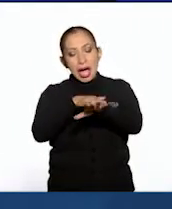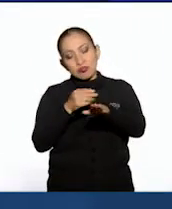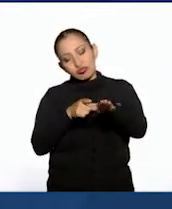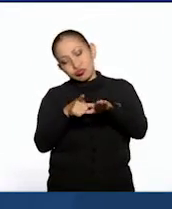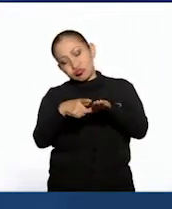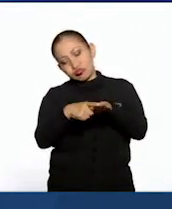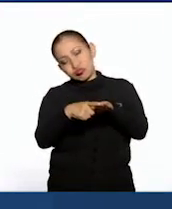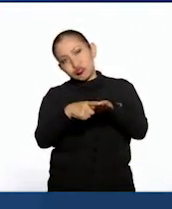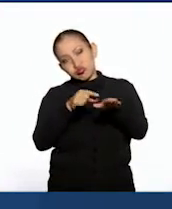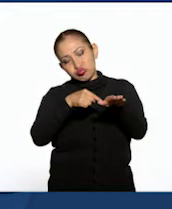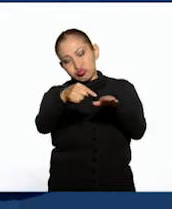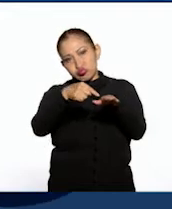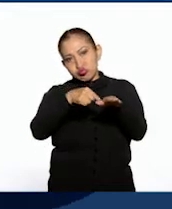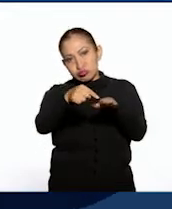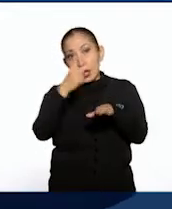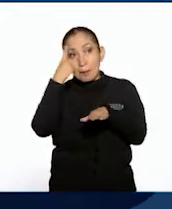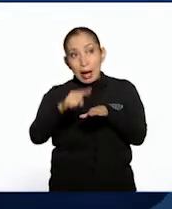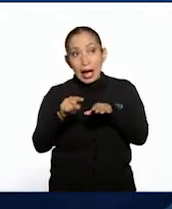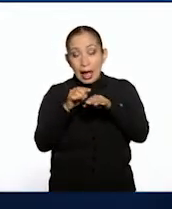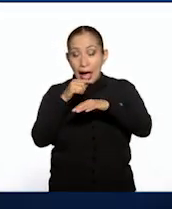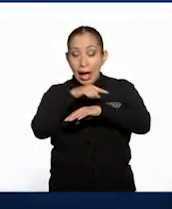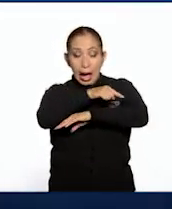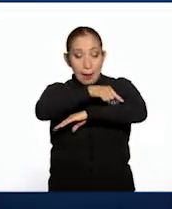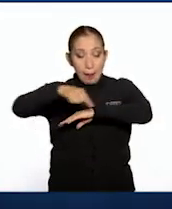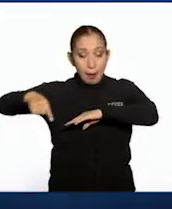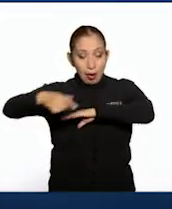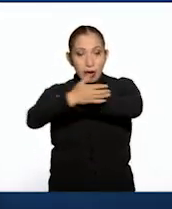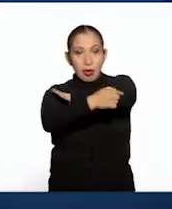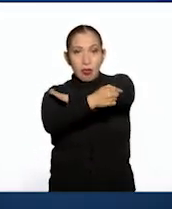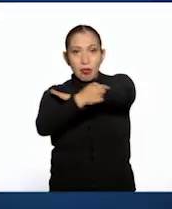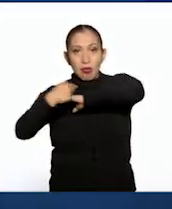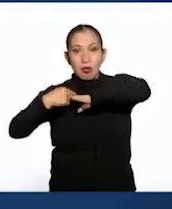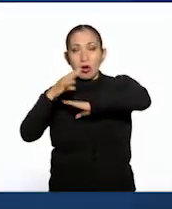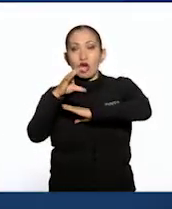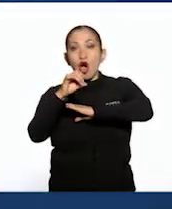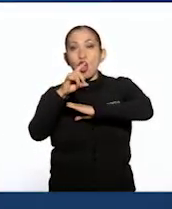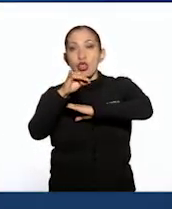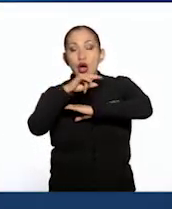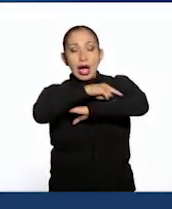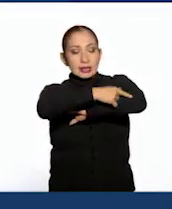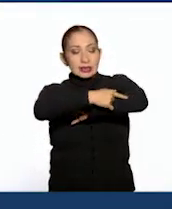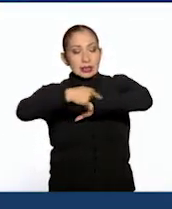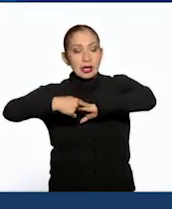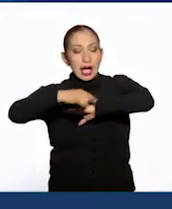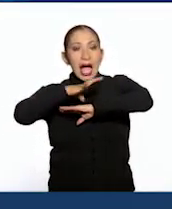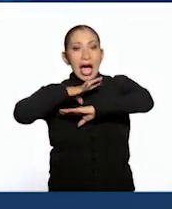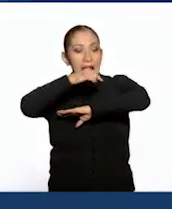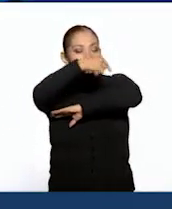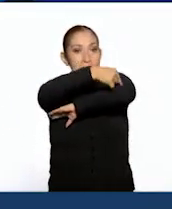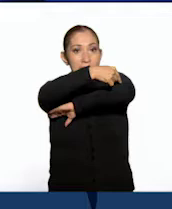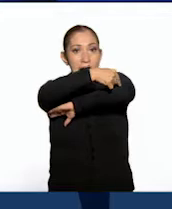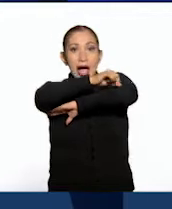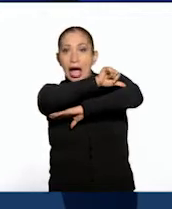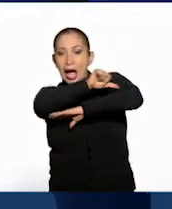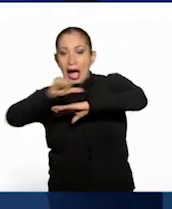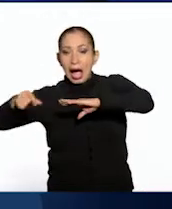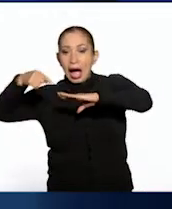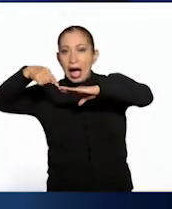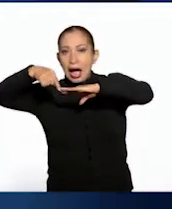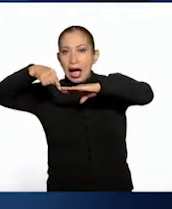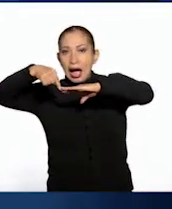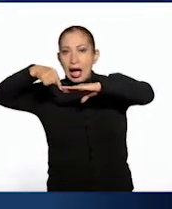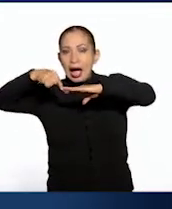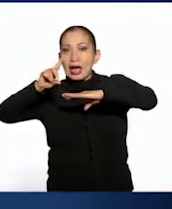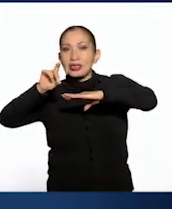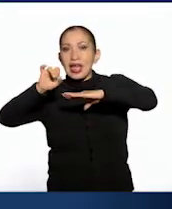pie. Para mediciones verticales, utilizaba el codo, que era la longitud que había desde el codo hasta la punta